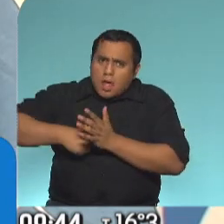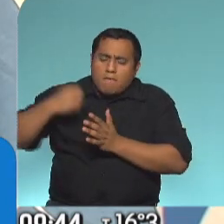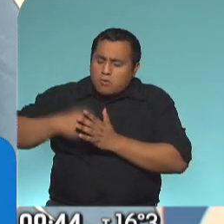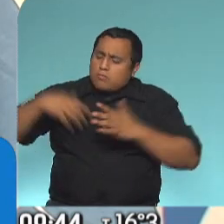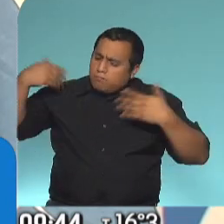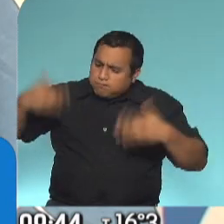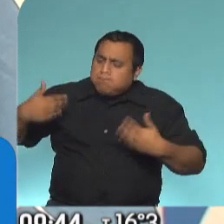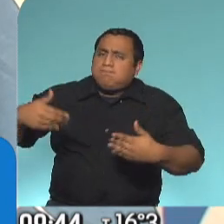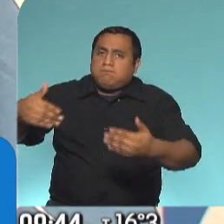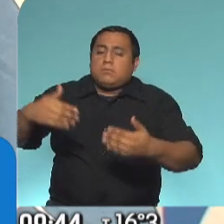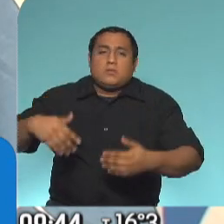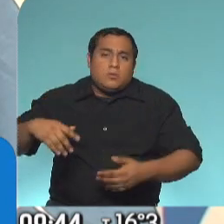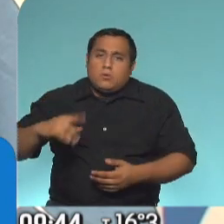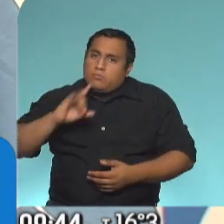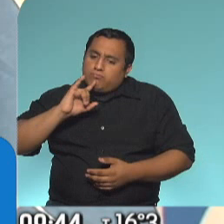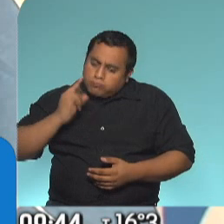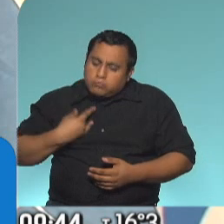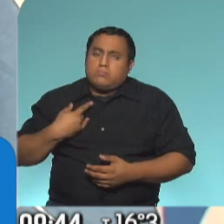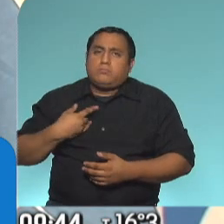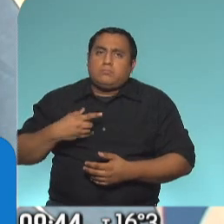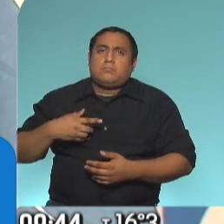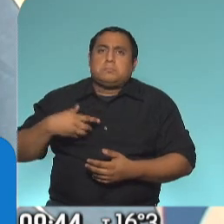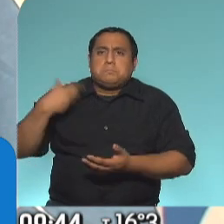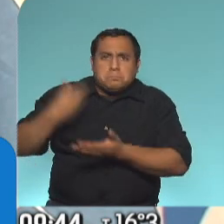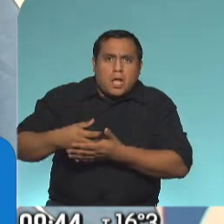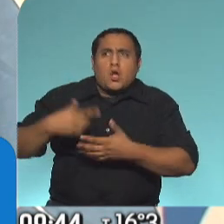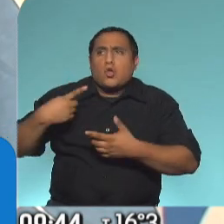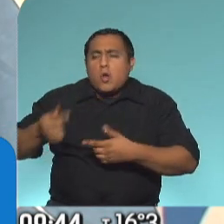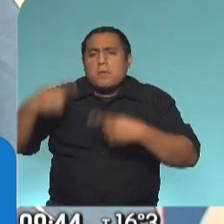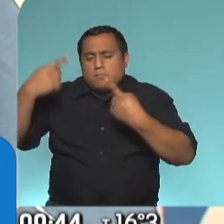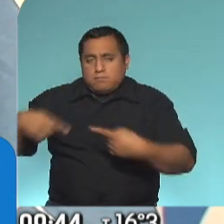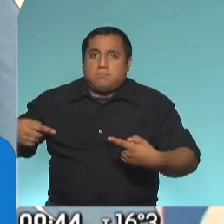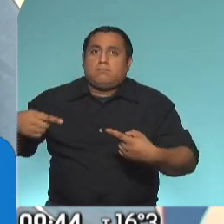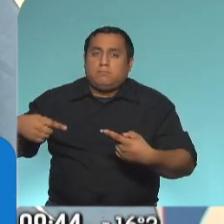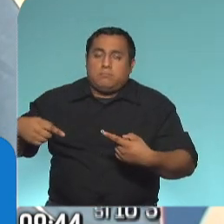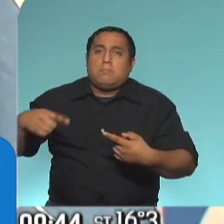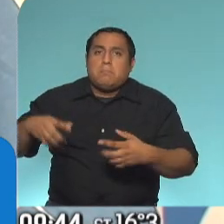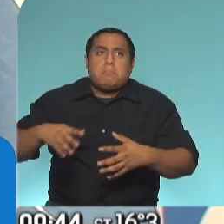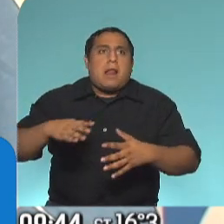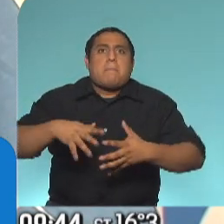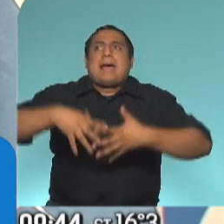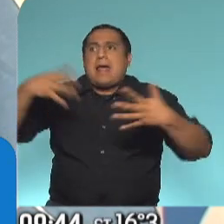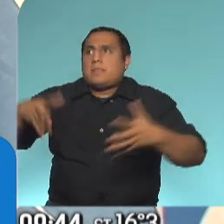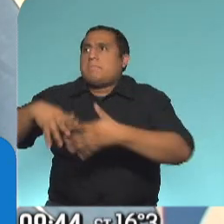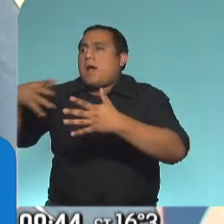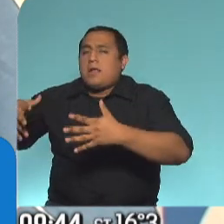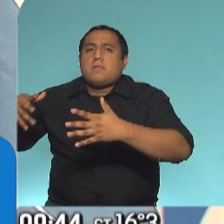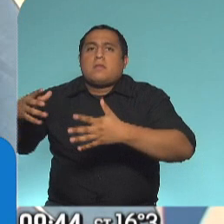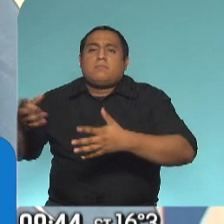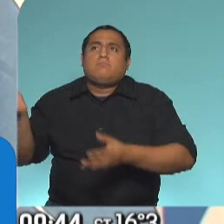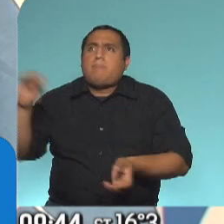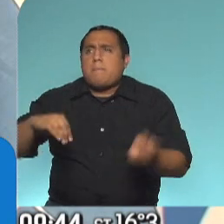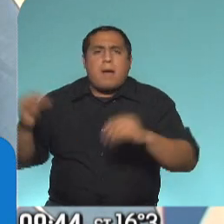también su inversión, como mencionaba, respecto al crecimiento exponencial de toda la capacidad